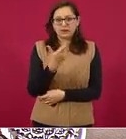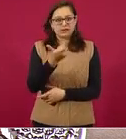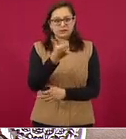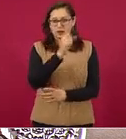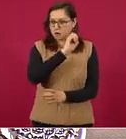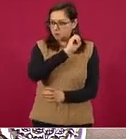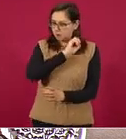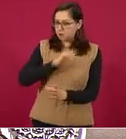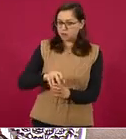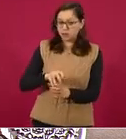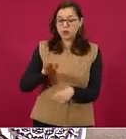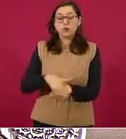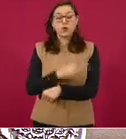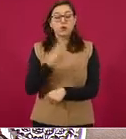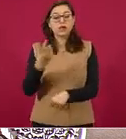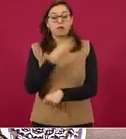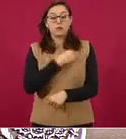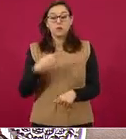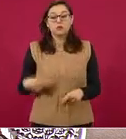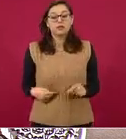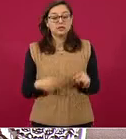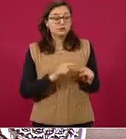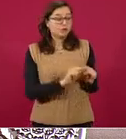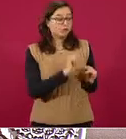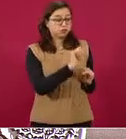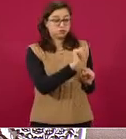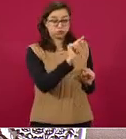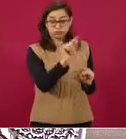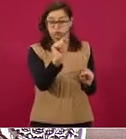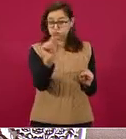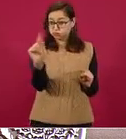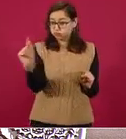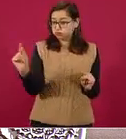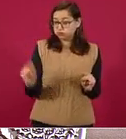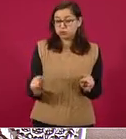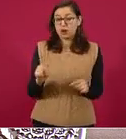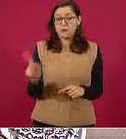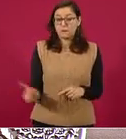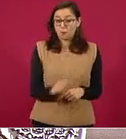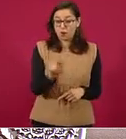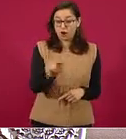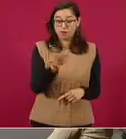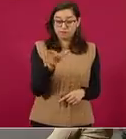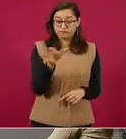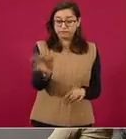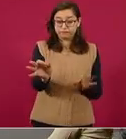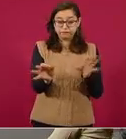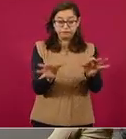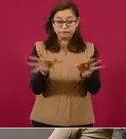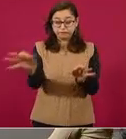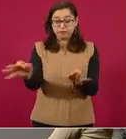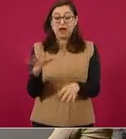es el que más municipios y comunidades, sobre todo rurales, cubre.